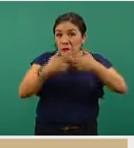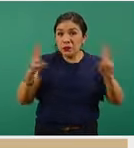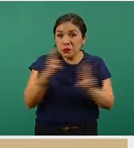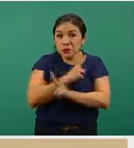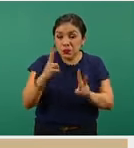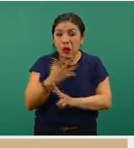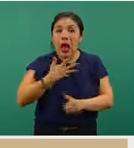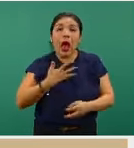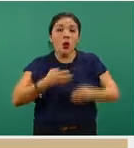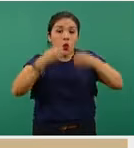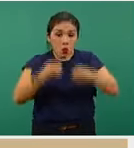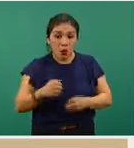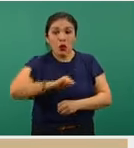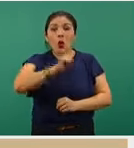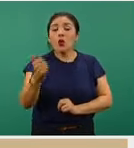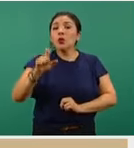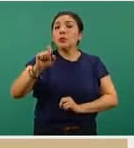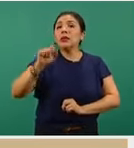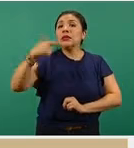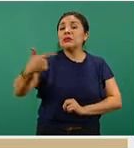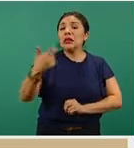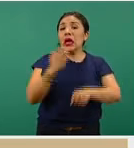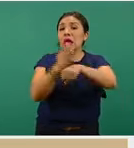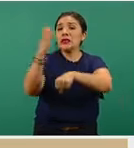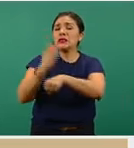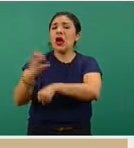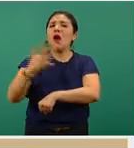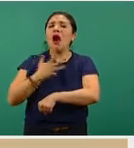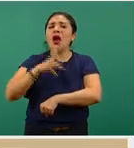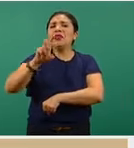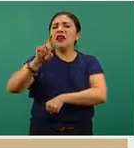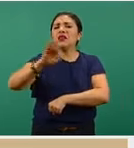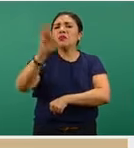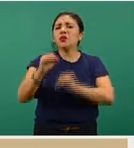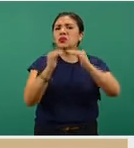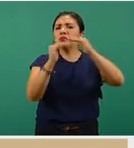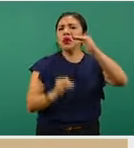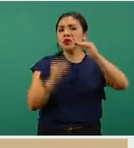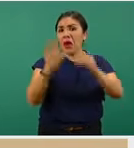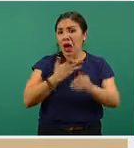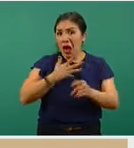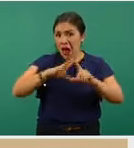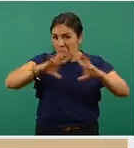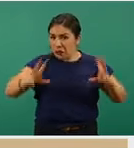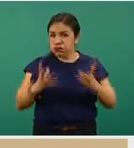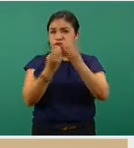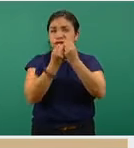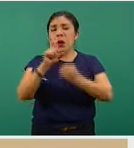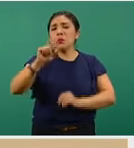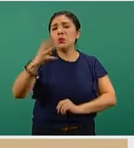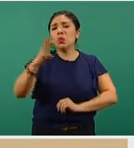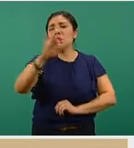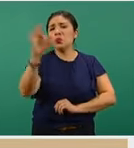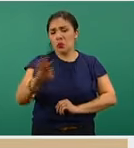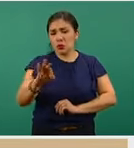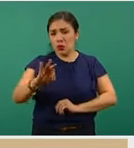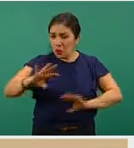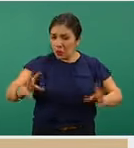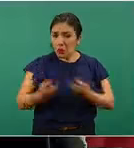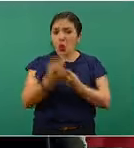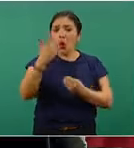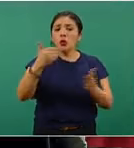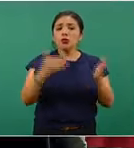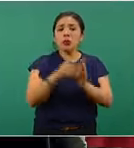están ocupadas. Y 27 tienen menos del 30%, el promedio es 24. Tenemos un total de